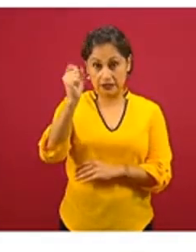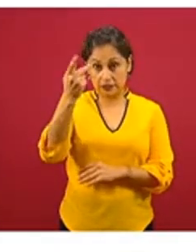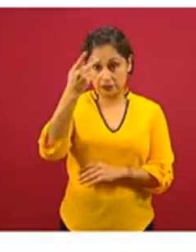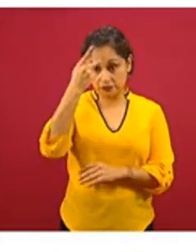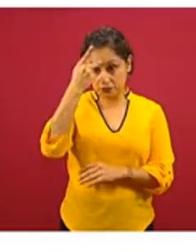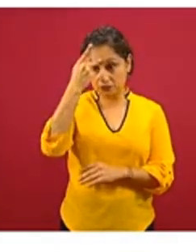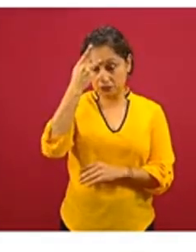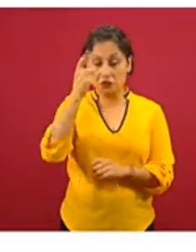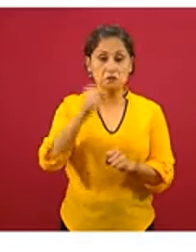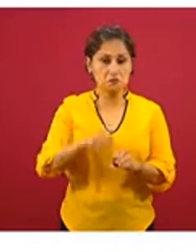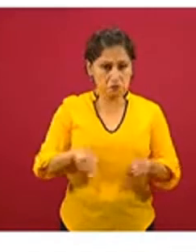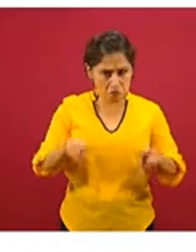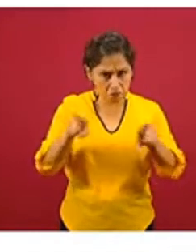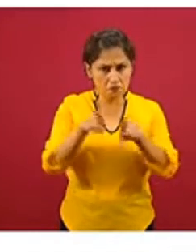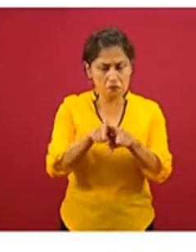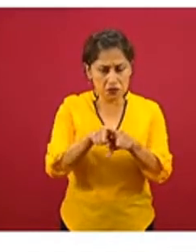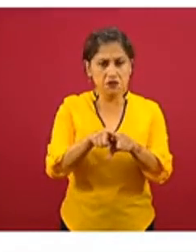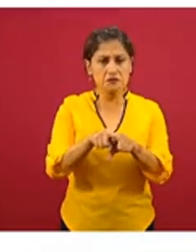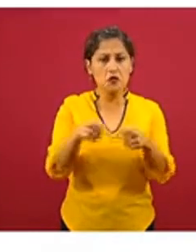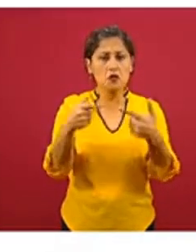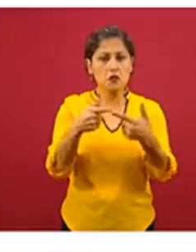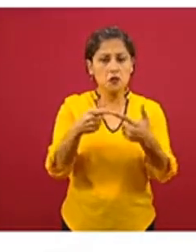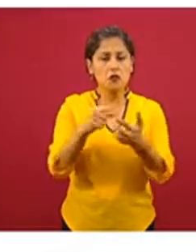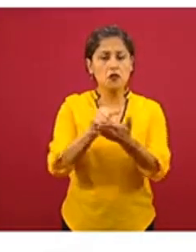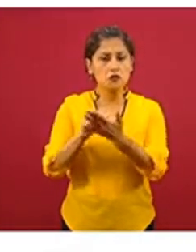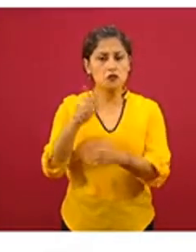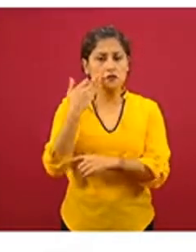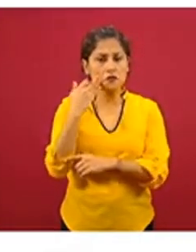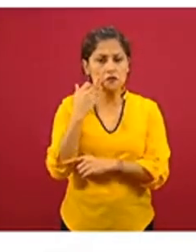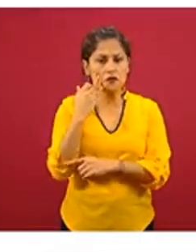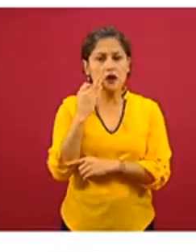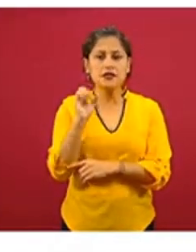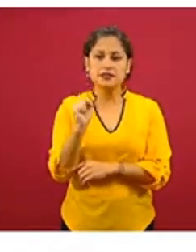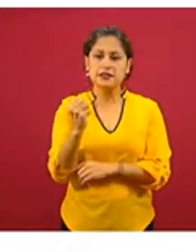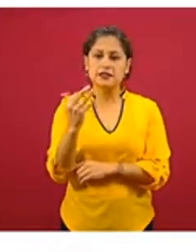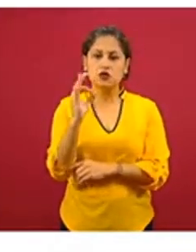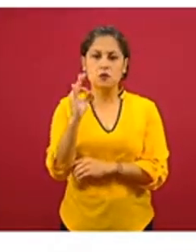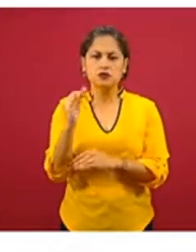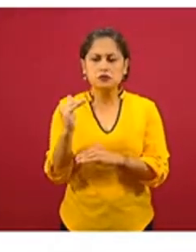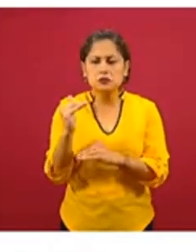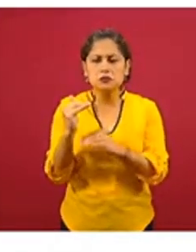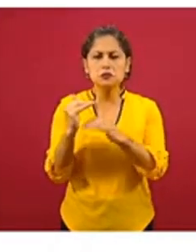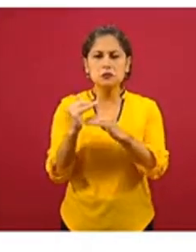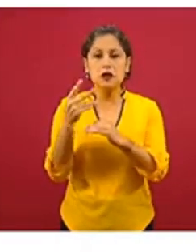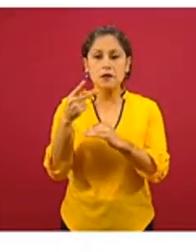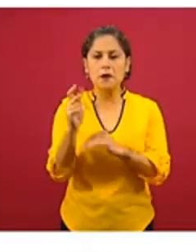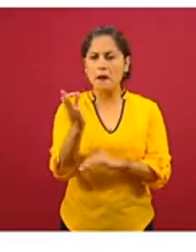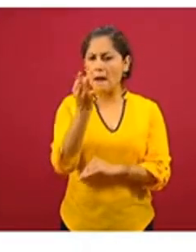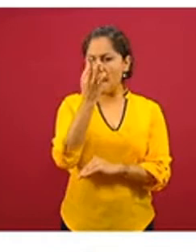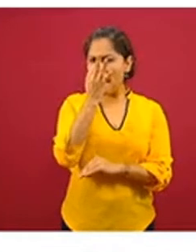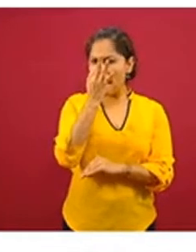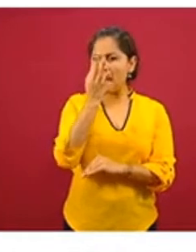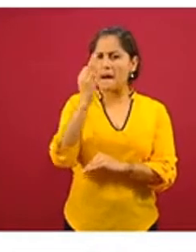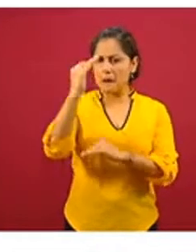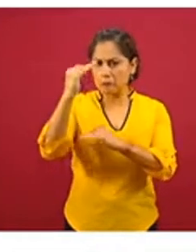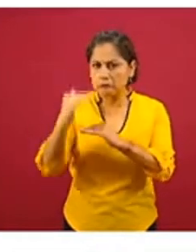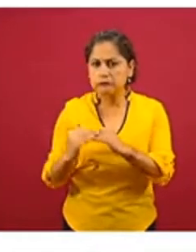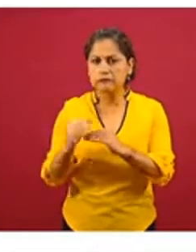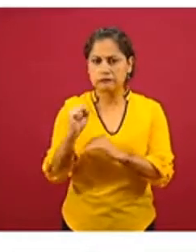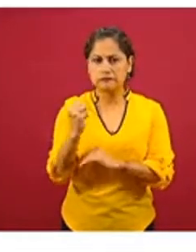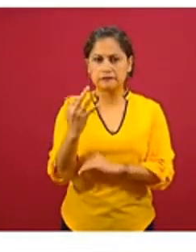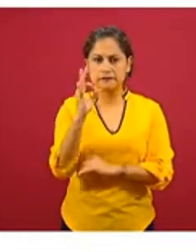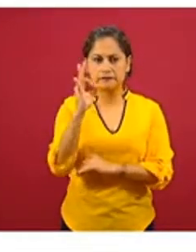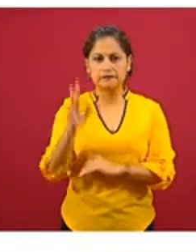homogéneo también, un poquito por encima del 65%, pero también llegando a la meta planteada.